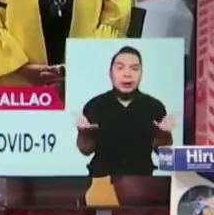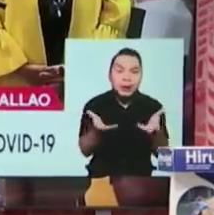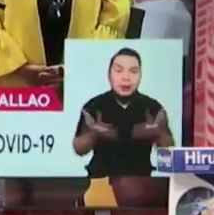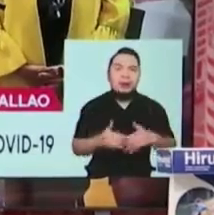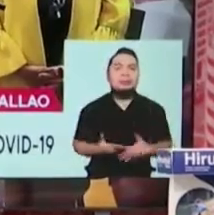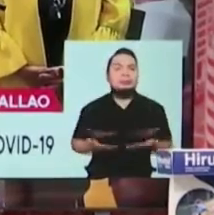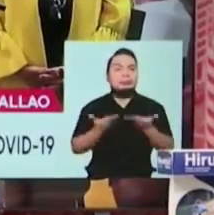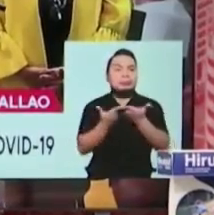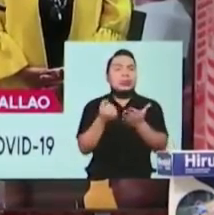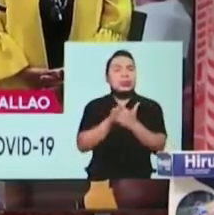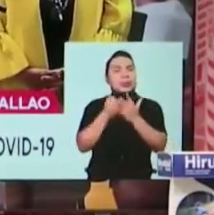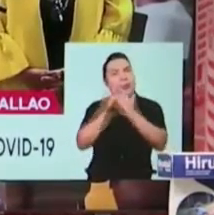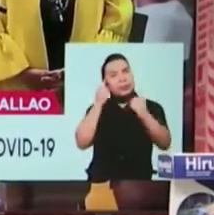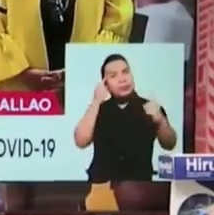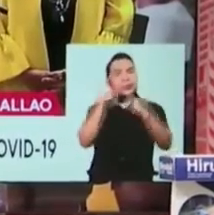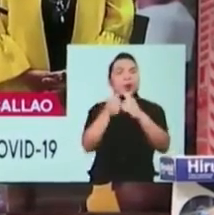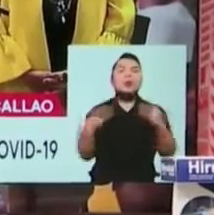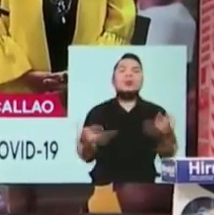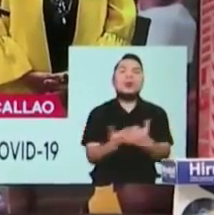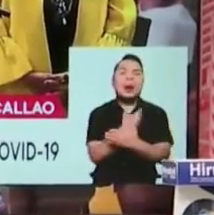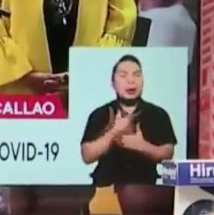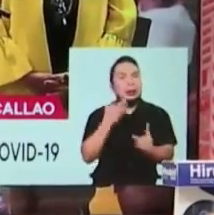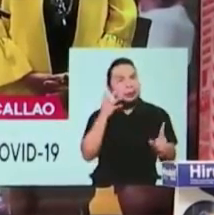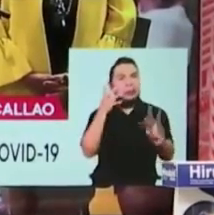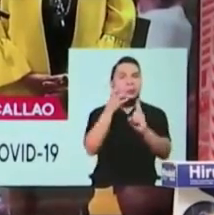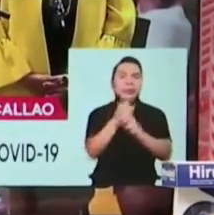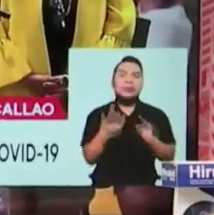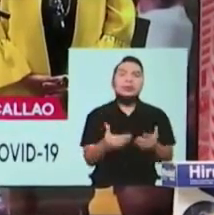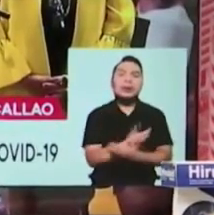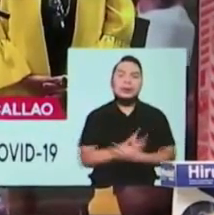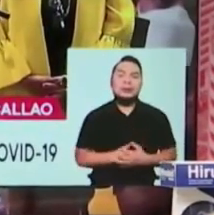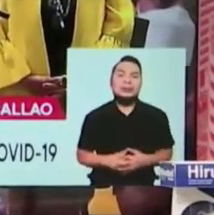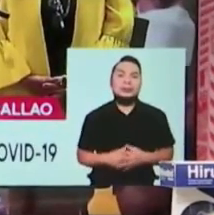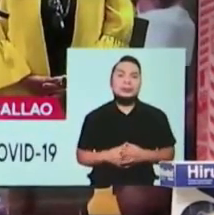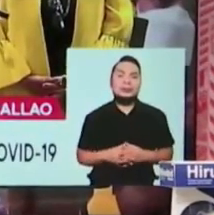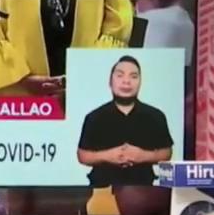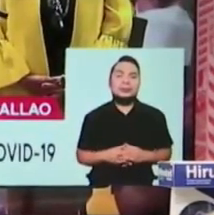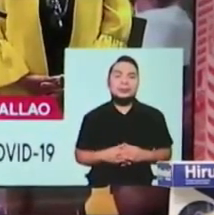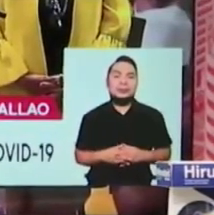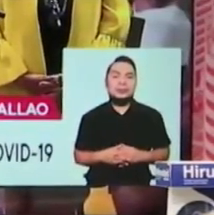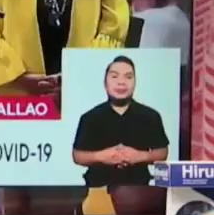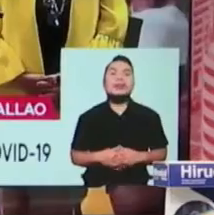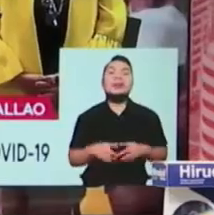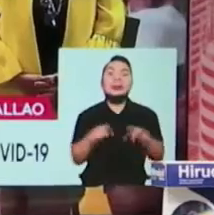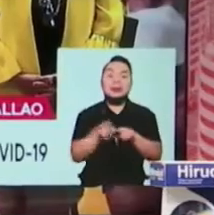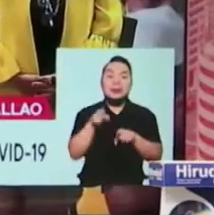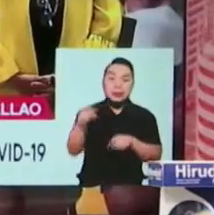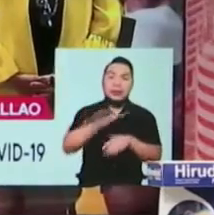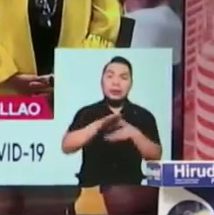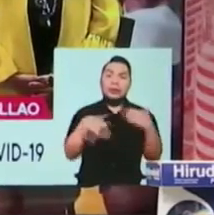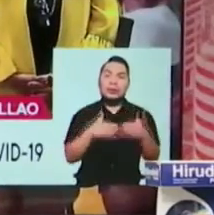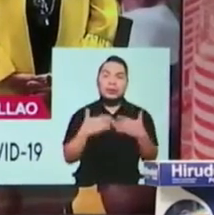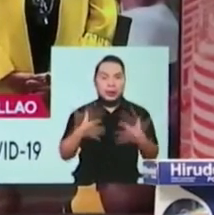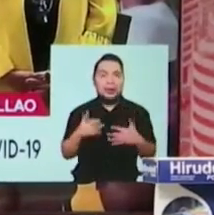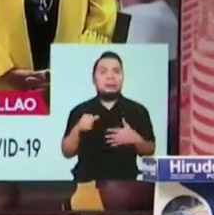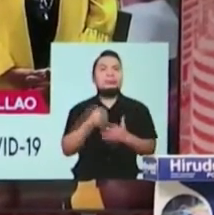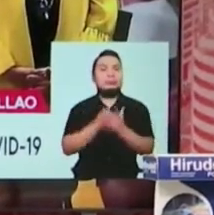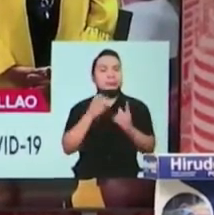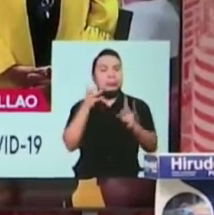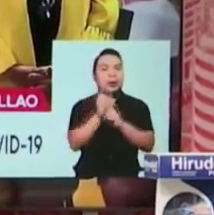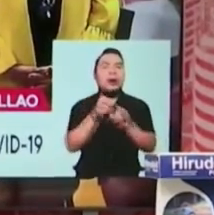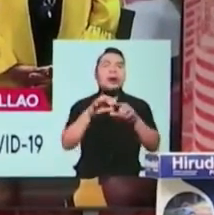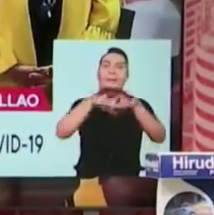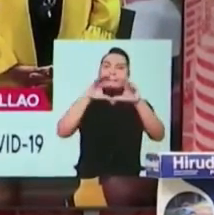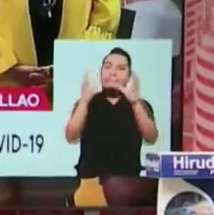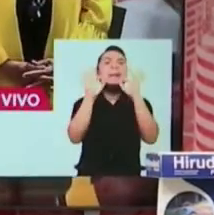obligación. La primera obligación del papá y de la mamá es cuidar al chico y darle alimentación, vivienda y vestido. Esa es responsabilidad del papá y de